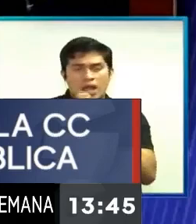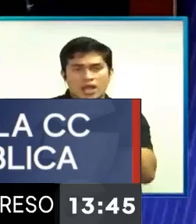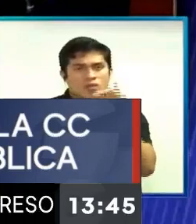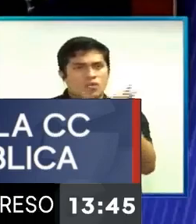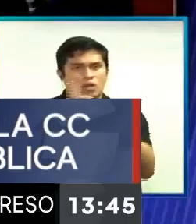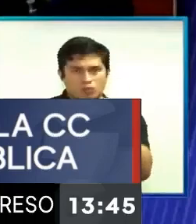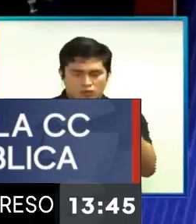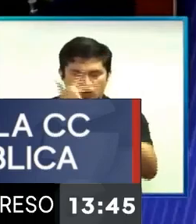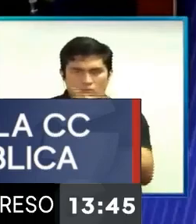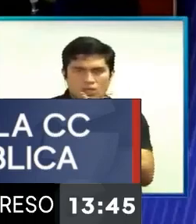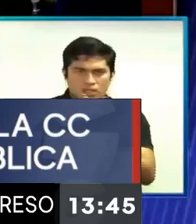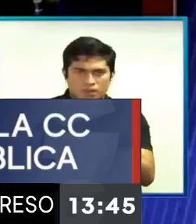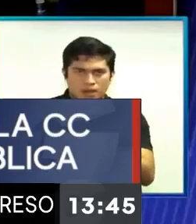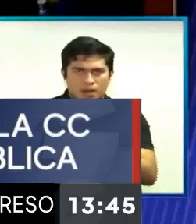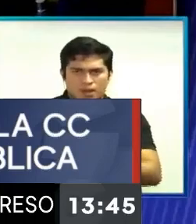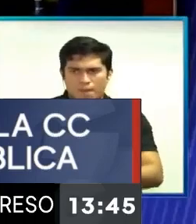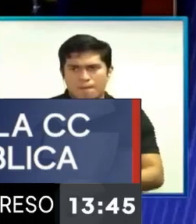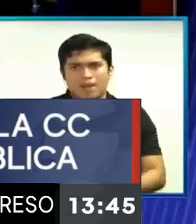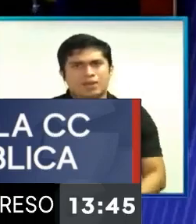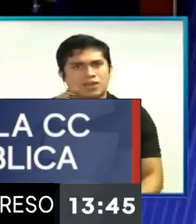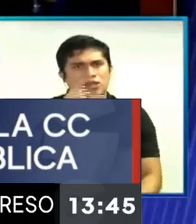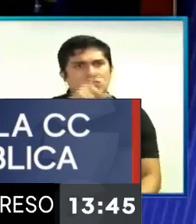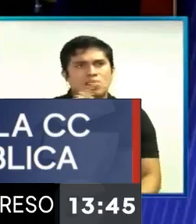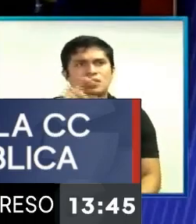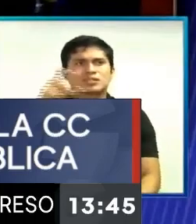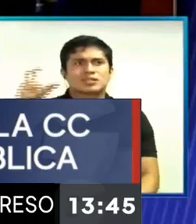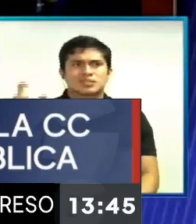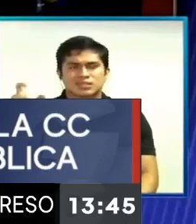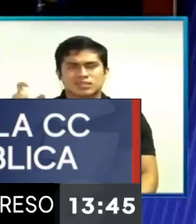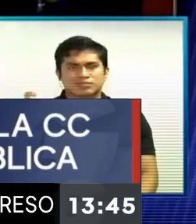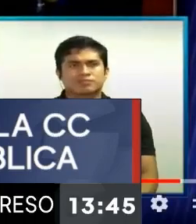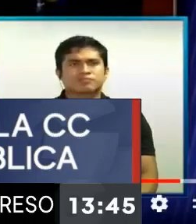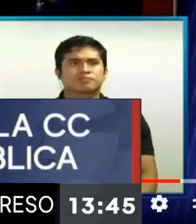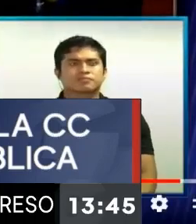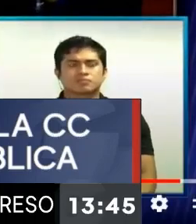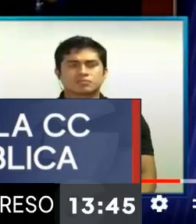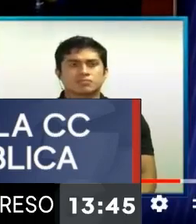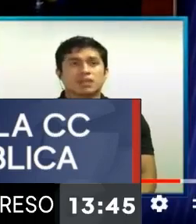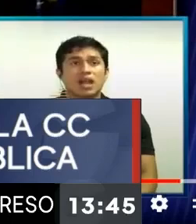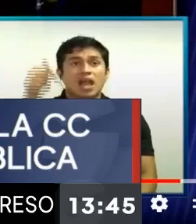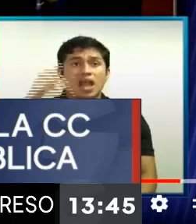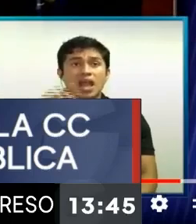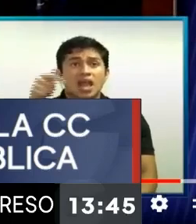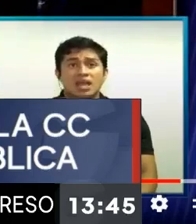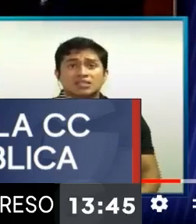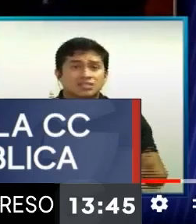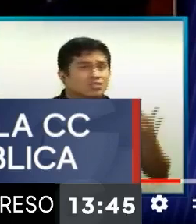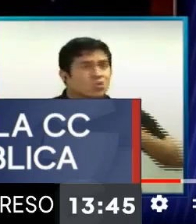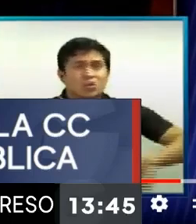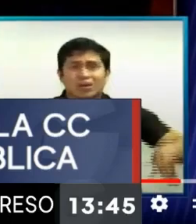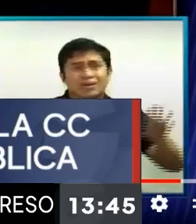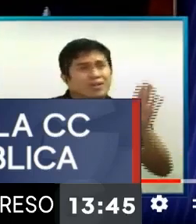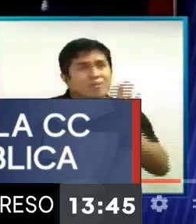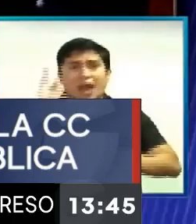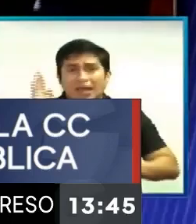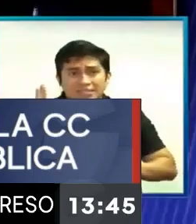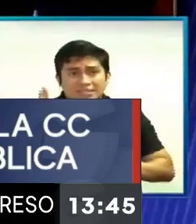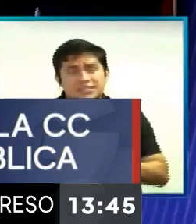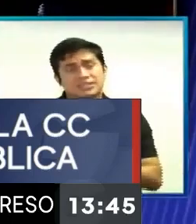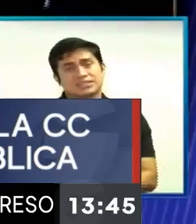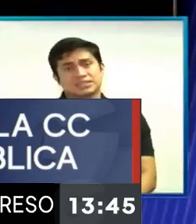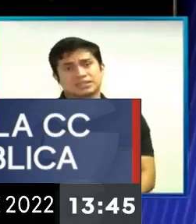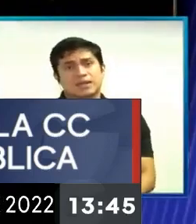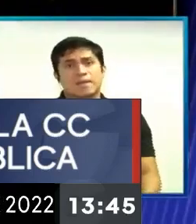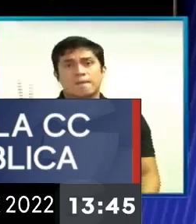Y para quienes acaban de sintonizar, hay que hacer un breve repaso, el contexto de qué es lo que está sucediendo. Bueno, hoy el